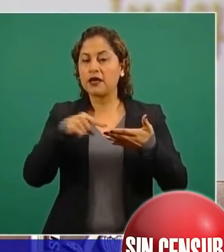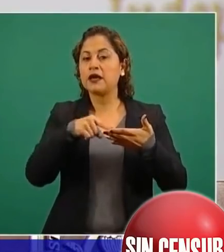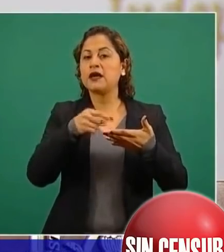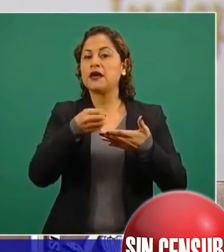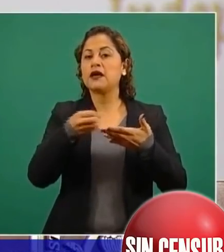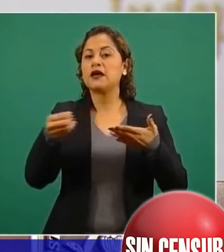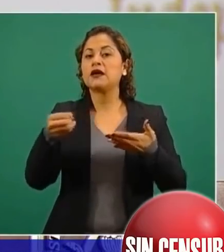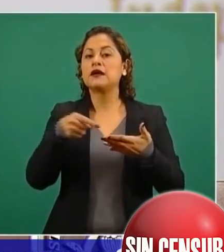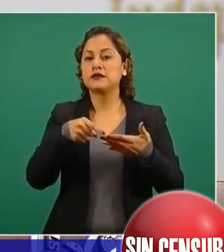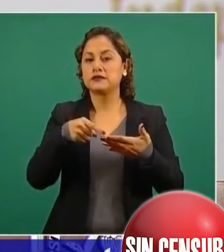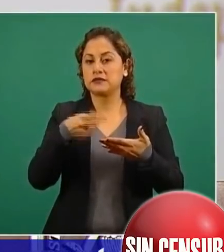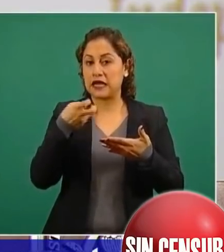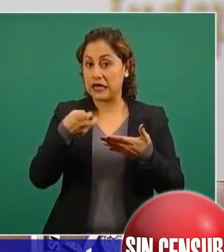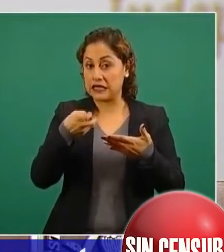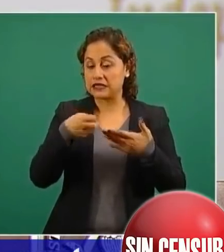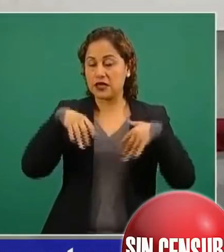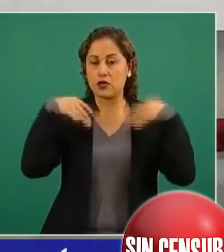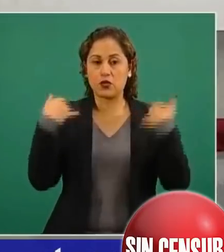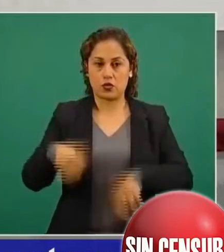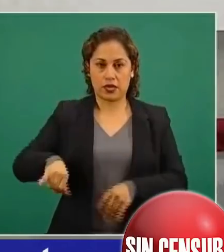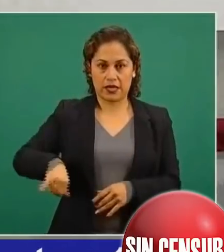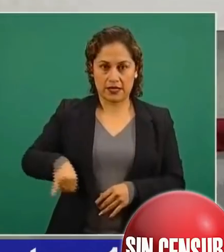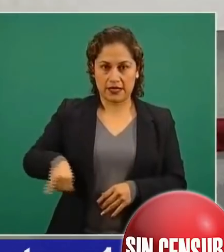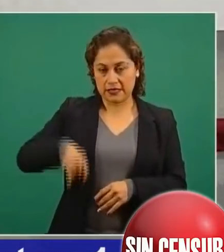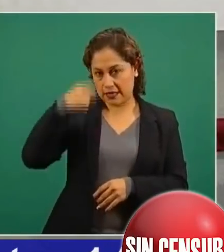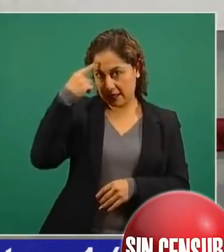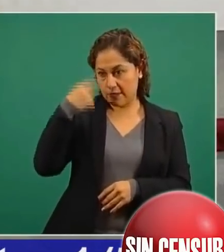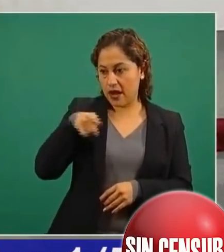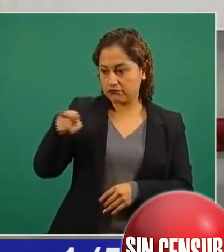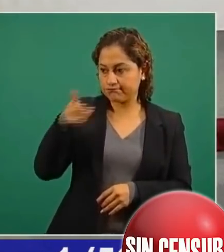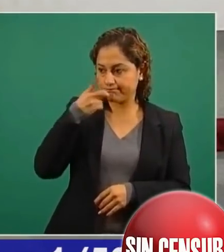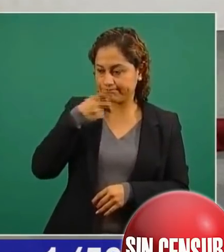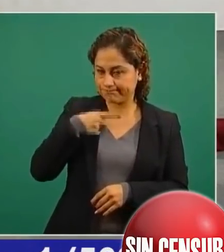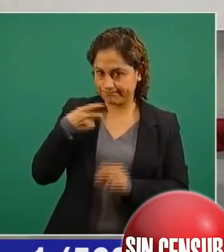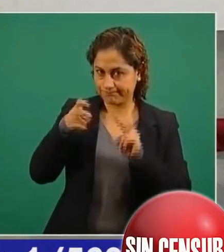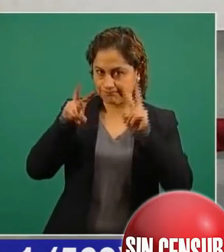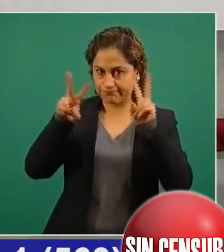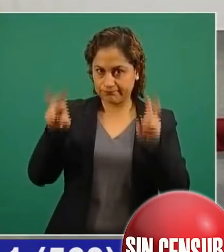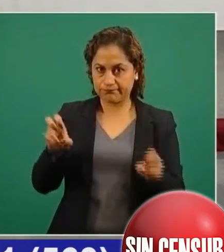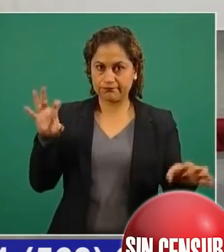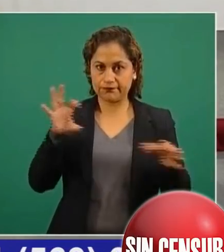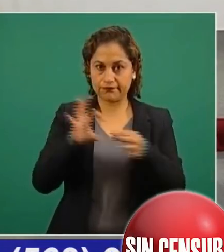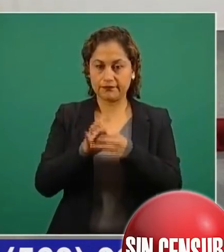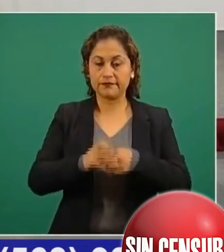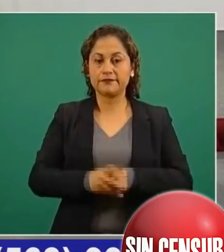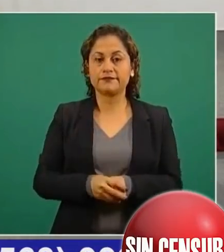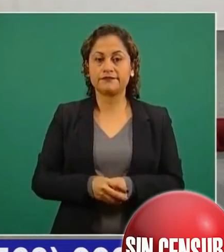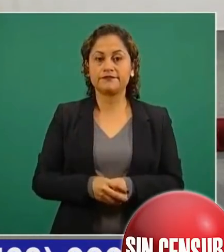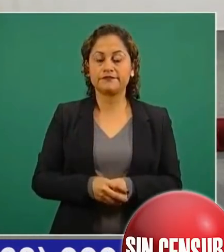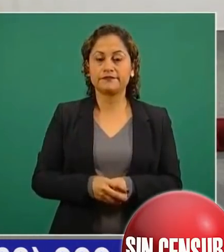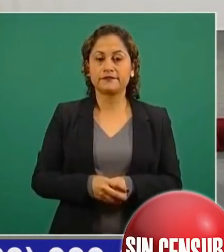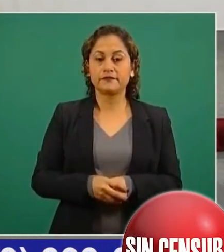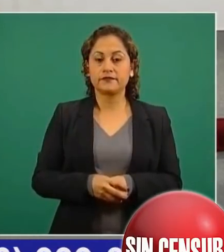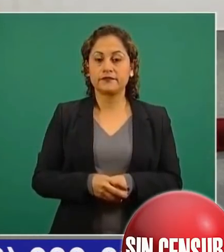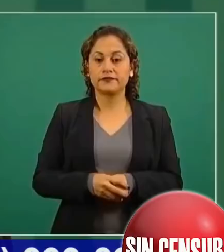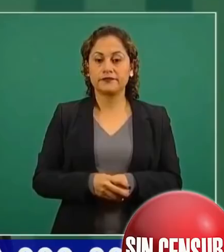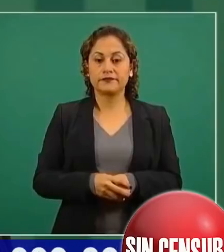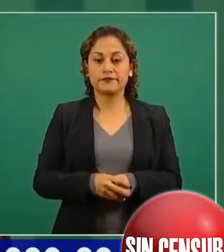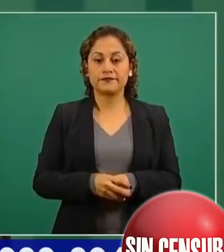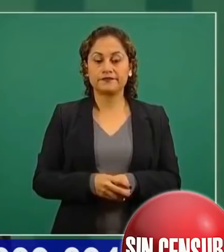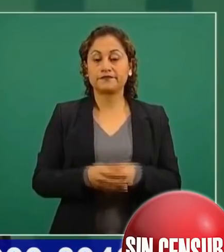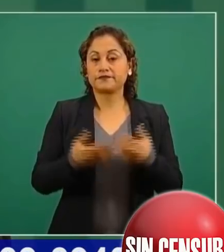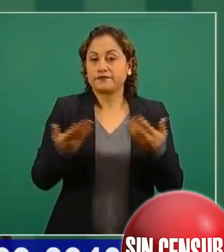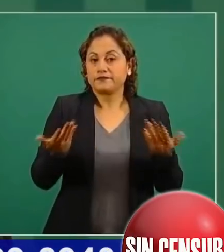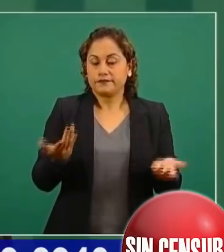que es interesante, pues, para ver esto, que por cierto quienes han perdido